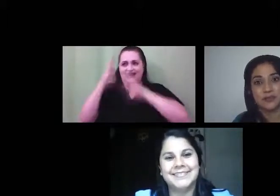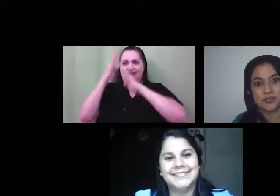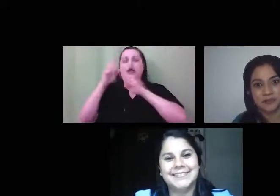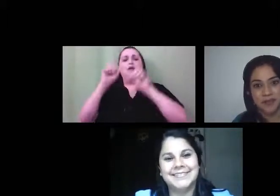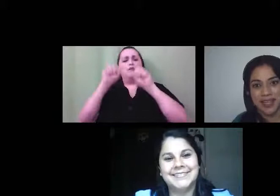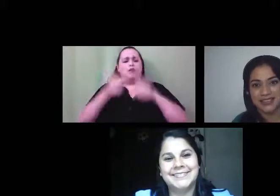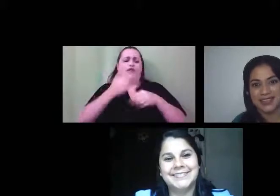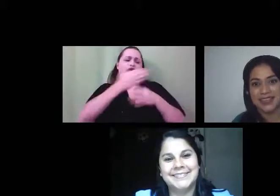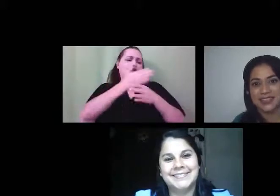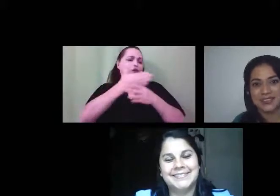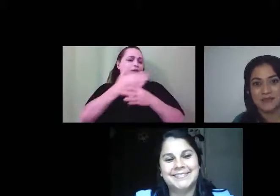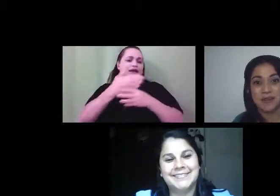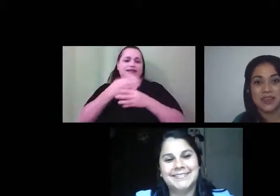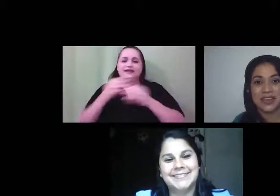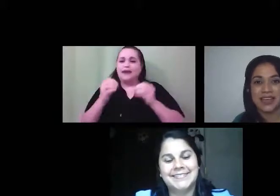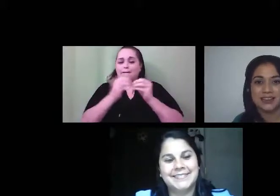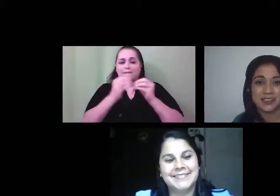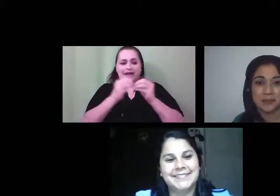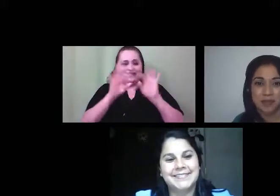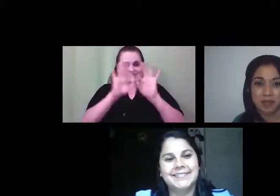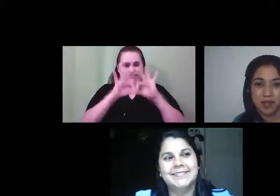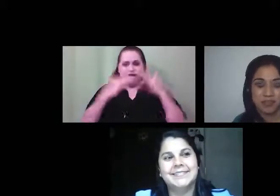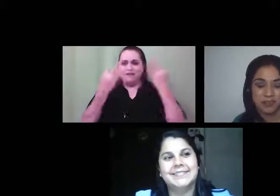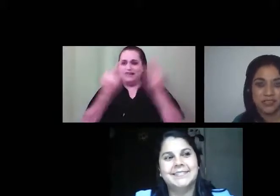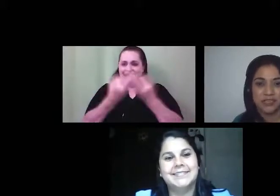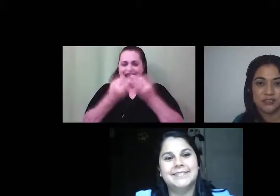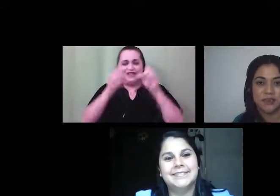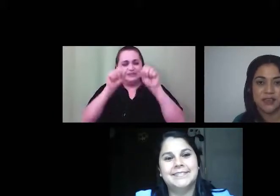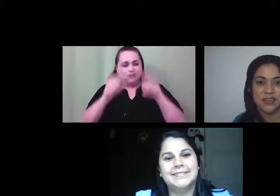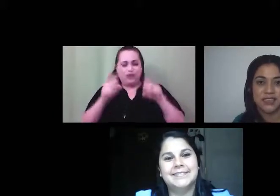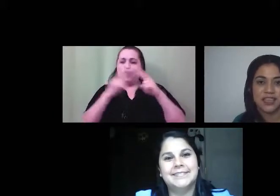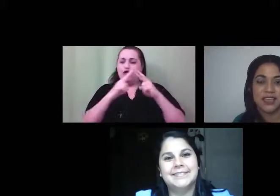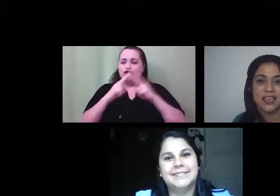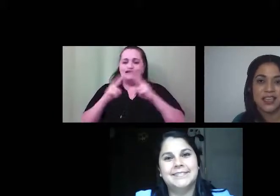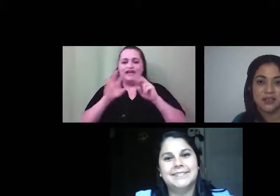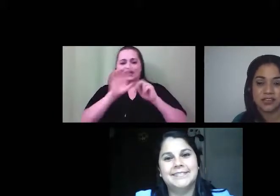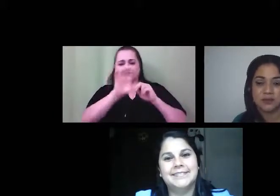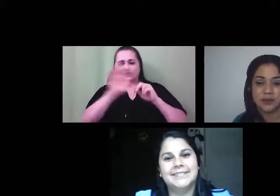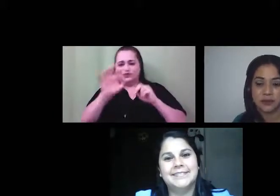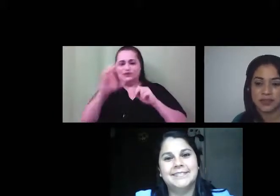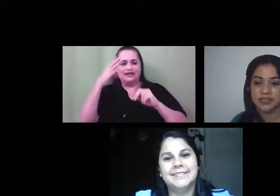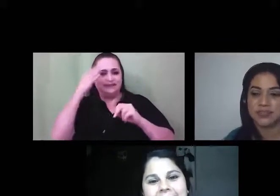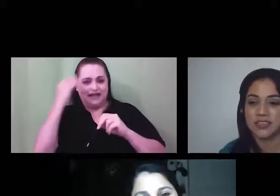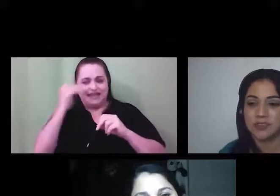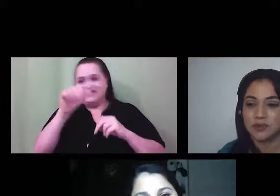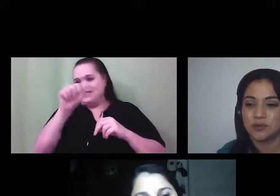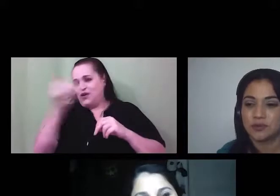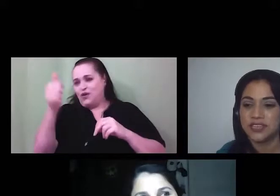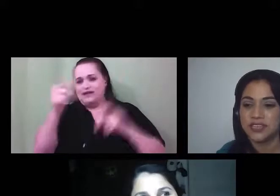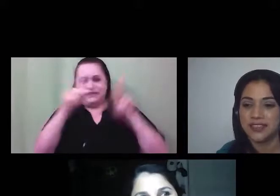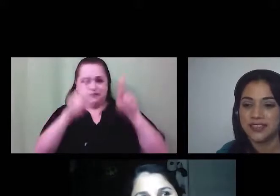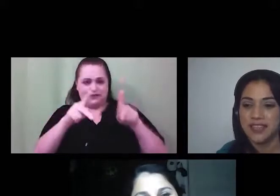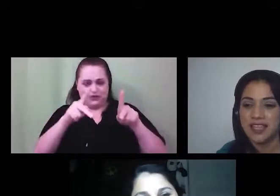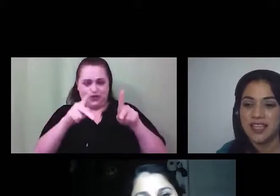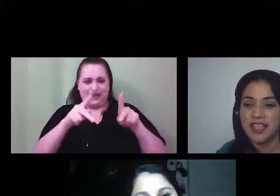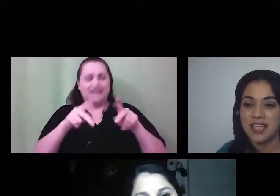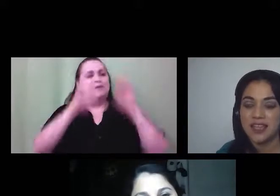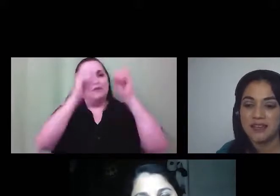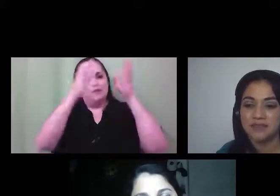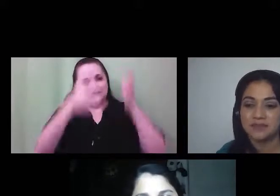a muchos más familiares que también puedan conocer de su experiencia y a otras personas del sector